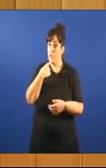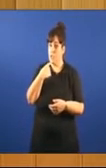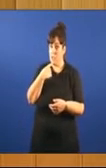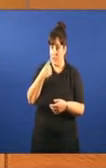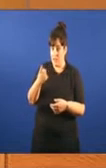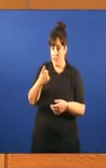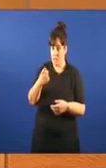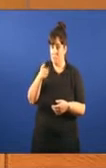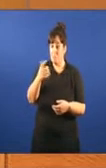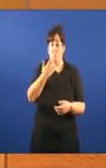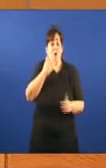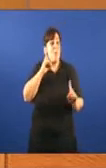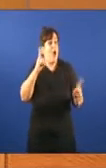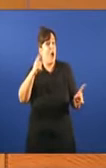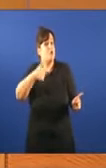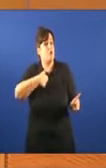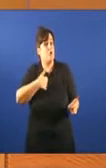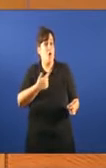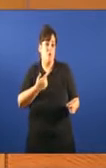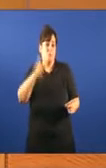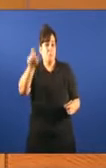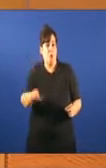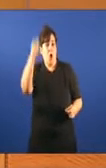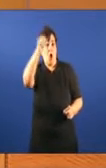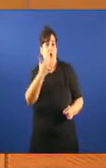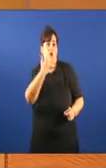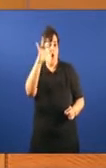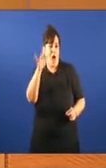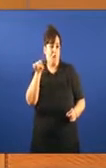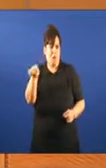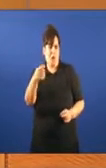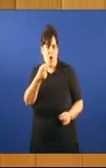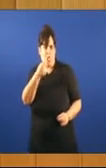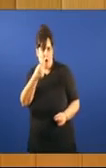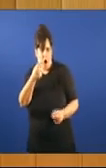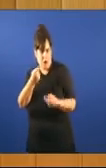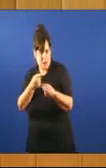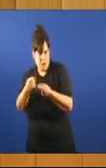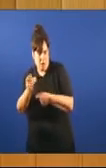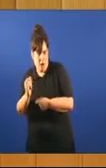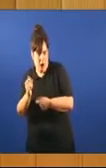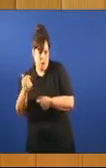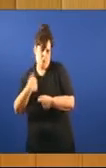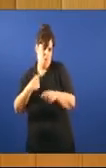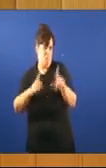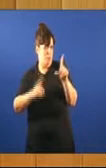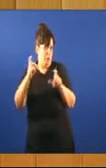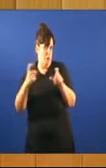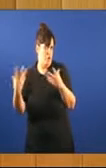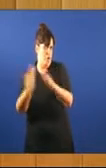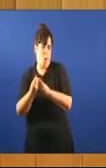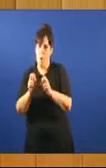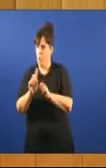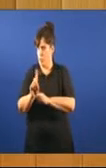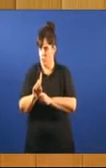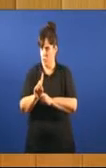narcotráfico, non tería posado para esas fotos. Como xa lle dixen naquel momento, o grave non son as fotos, o grave é o